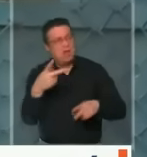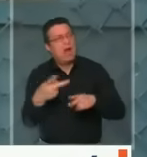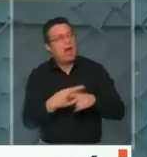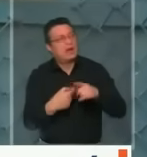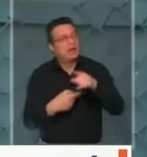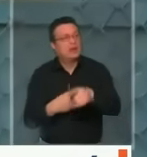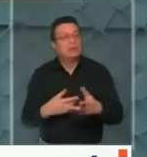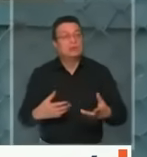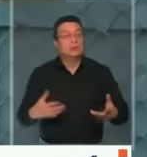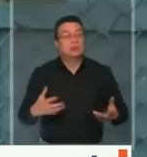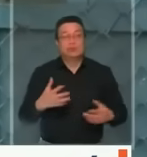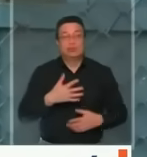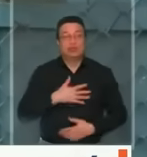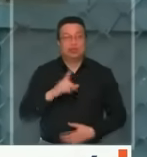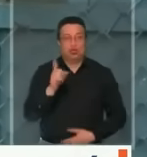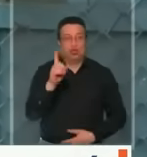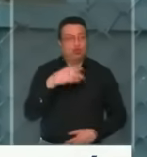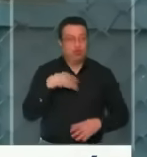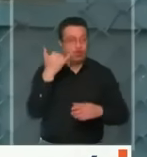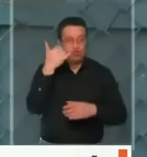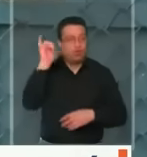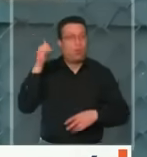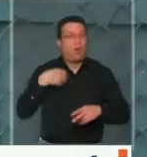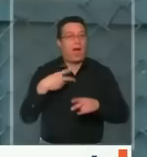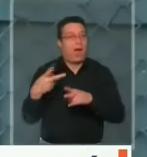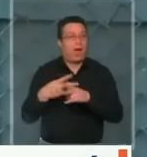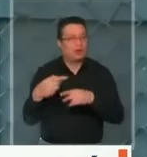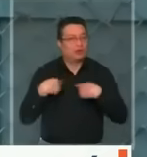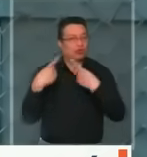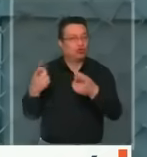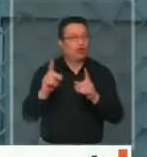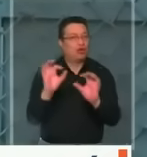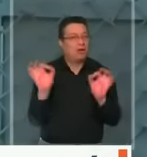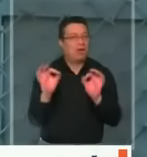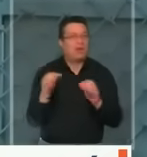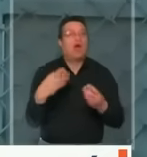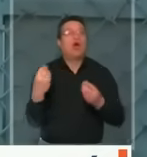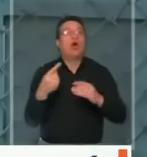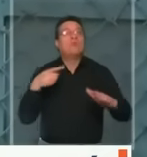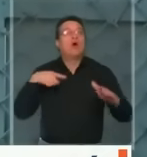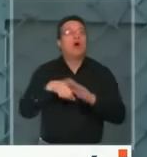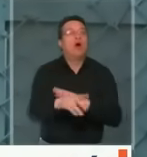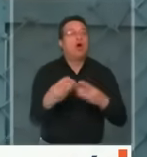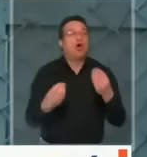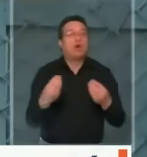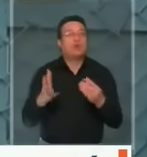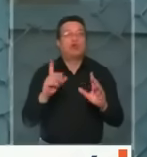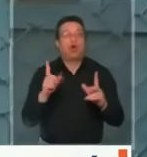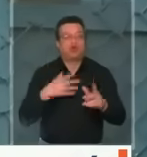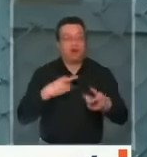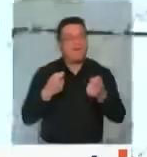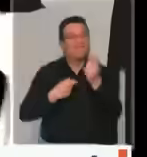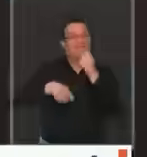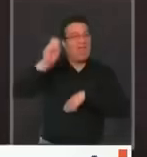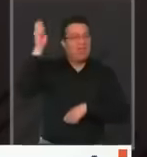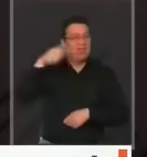No, si yo nunca arrendé, señor, nunca arrendé nada. ¿Y cómo se le metieron hasta allá? Yo vendí. ¿Usted